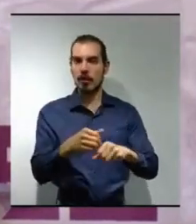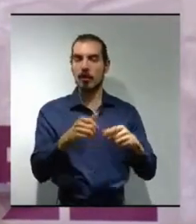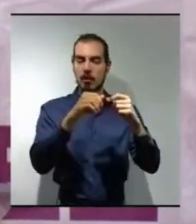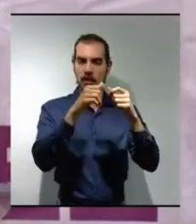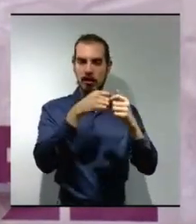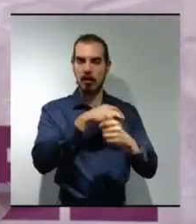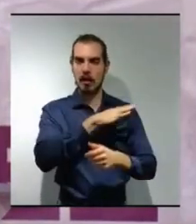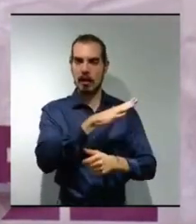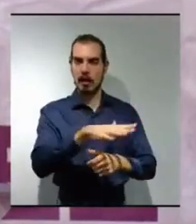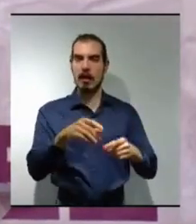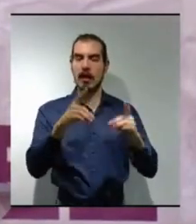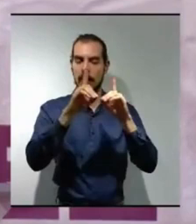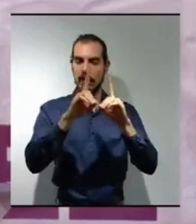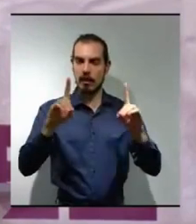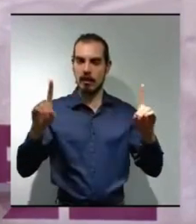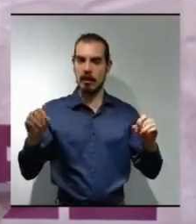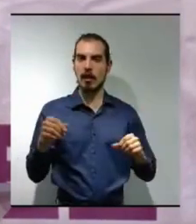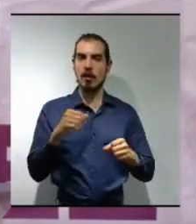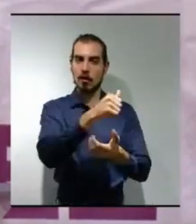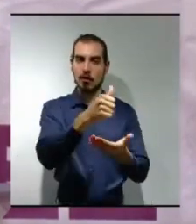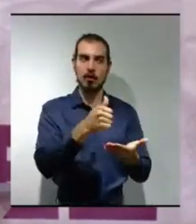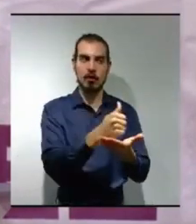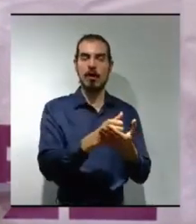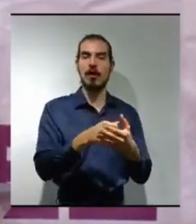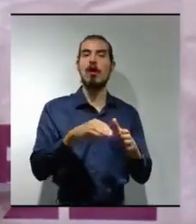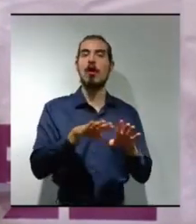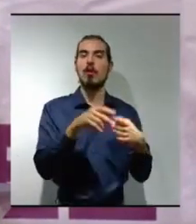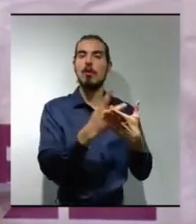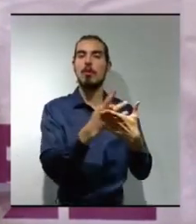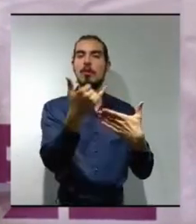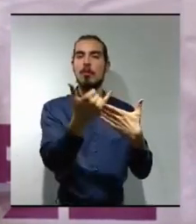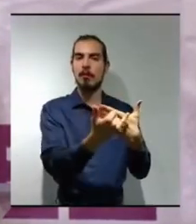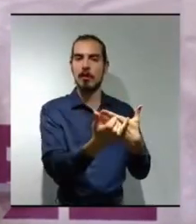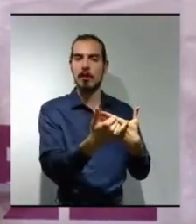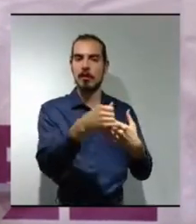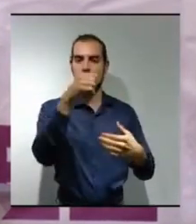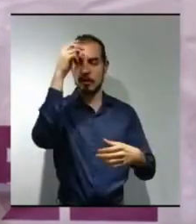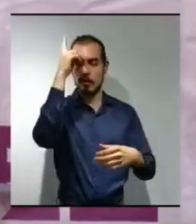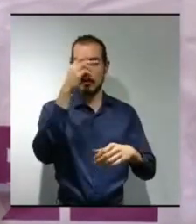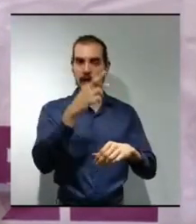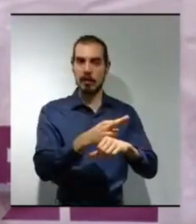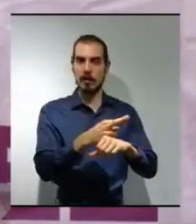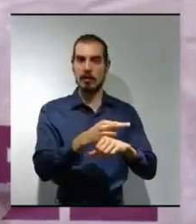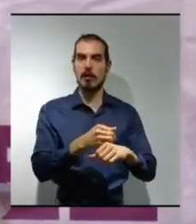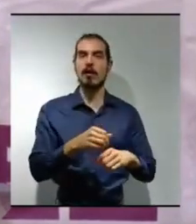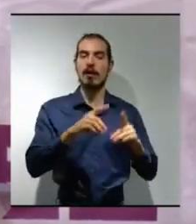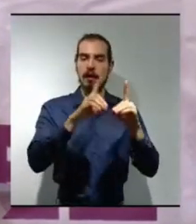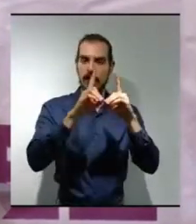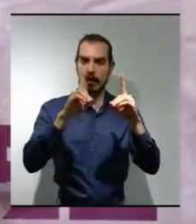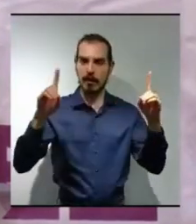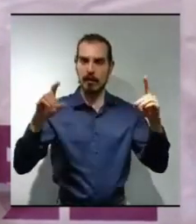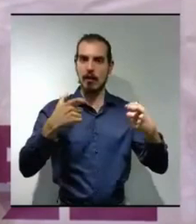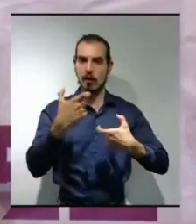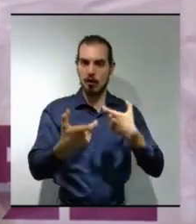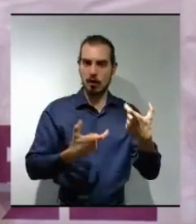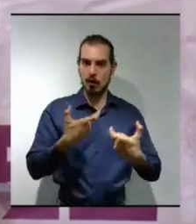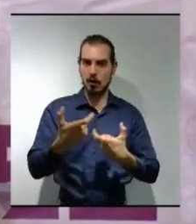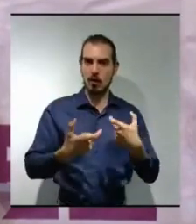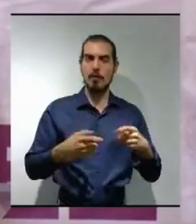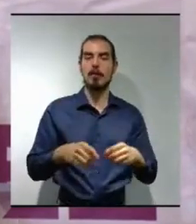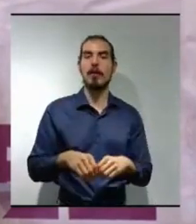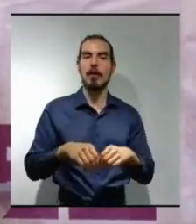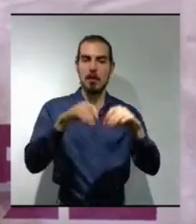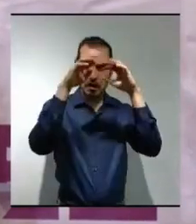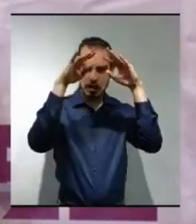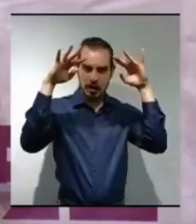con Infonavit el proyecto, y la Dirección General de Desarrollo Económico, la Dirección de Ecología,